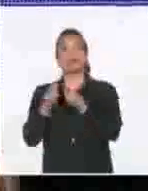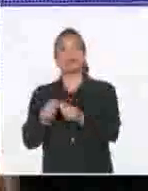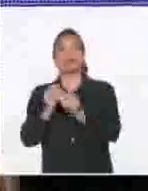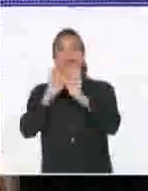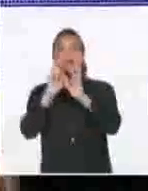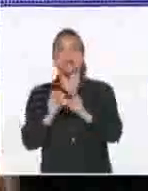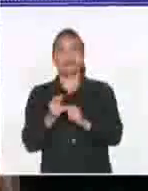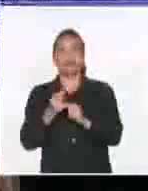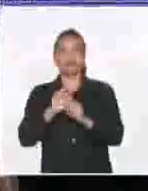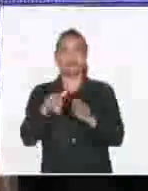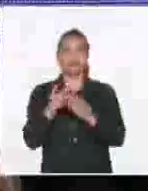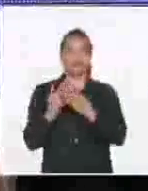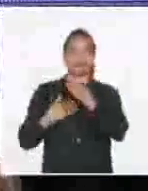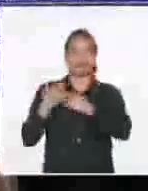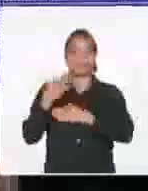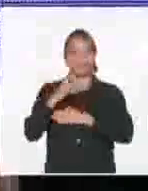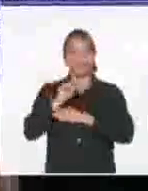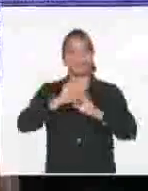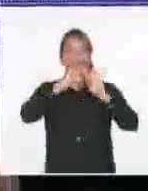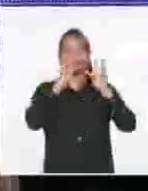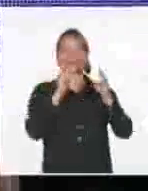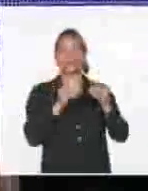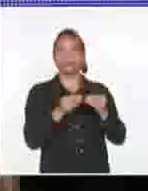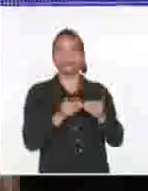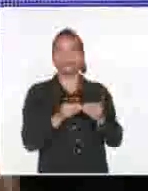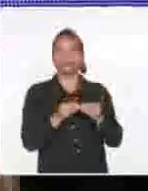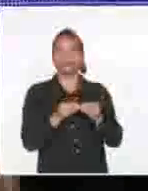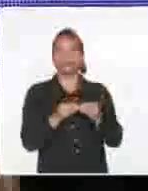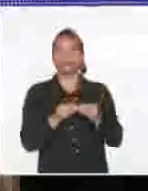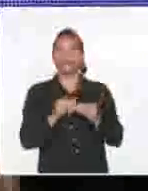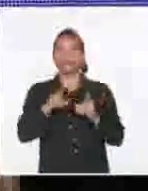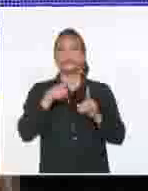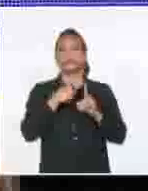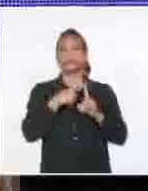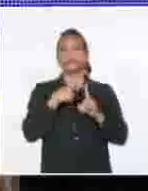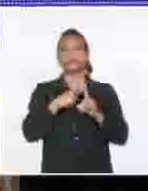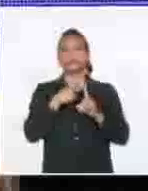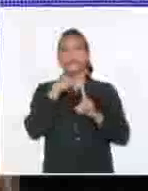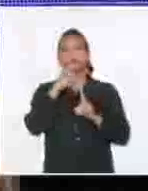días, totalizan más de